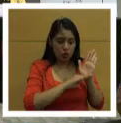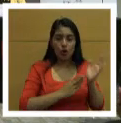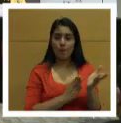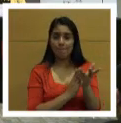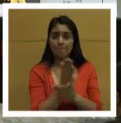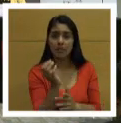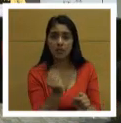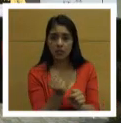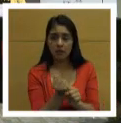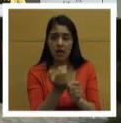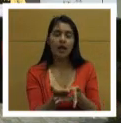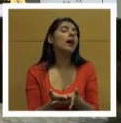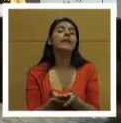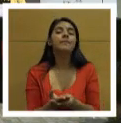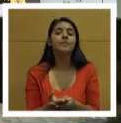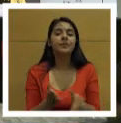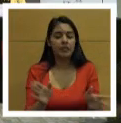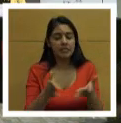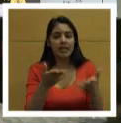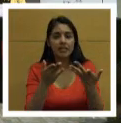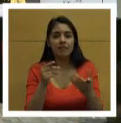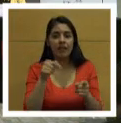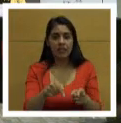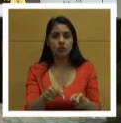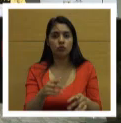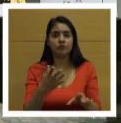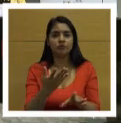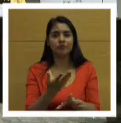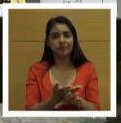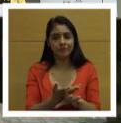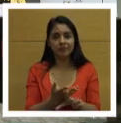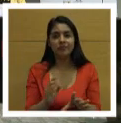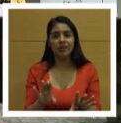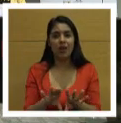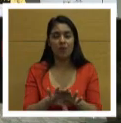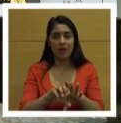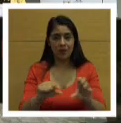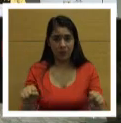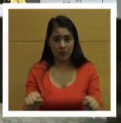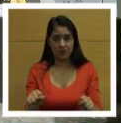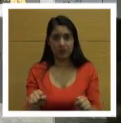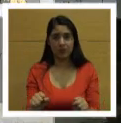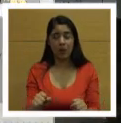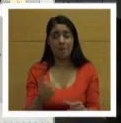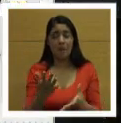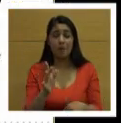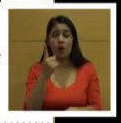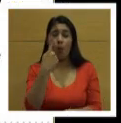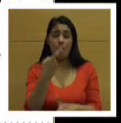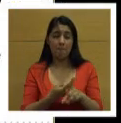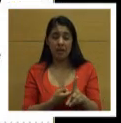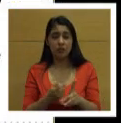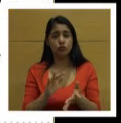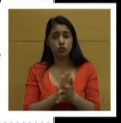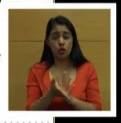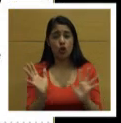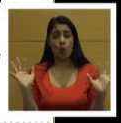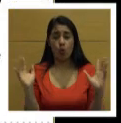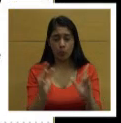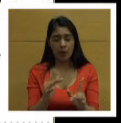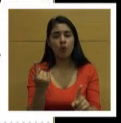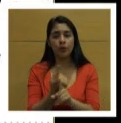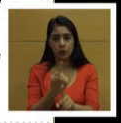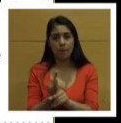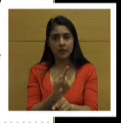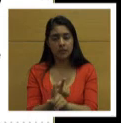sentido nosotros también tenemos lo que es una mesa de circuito de femicidio, que cada un mes, digamos, se reúne y tratamos de abordar los